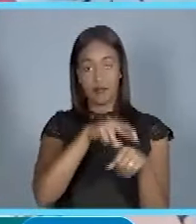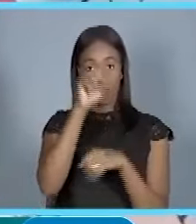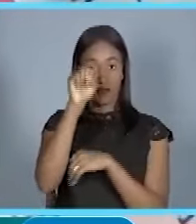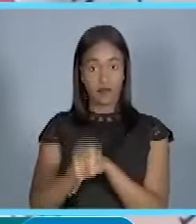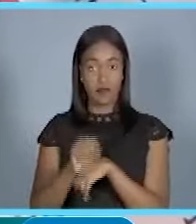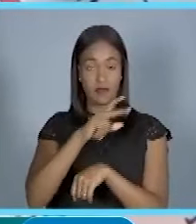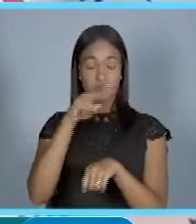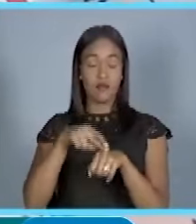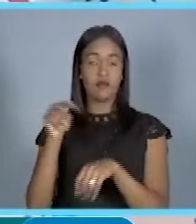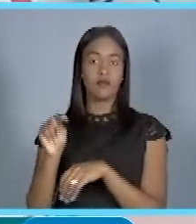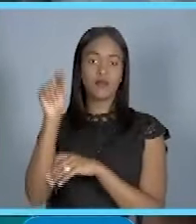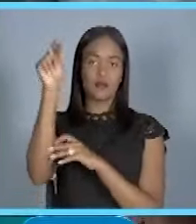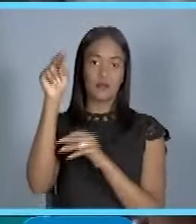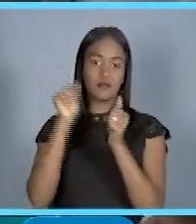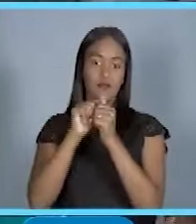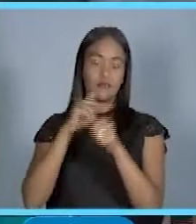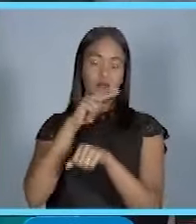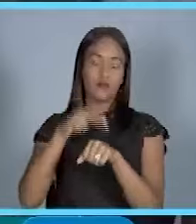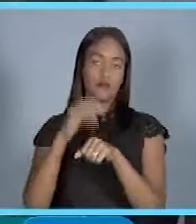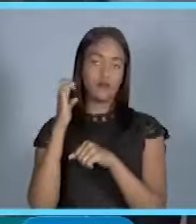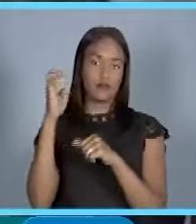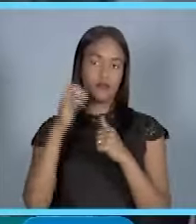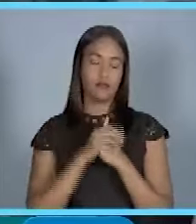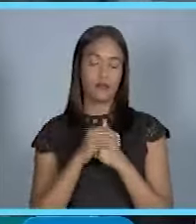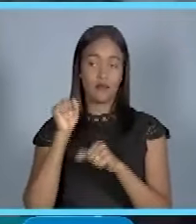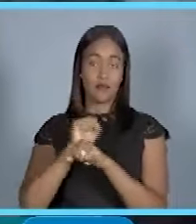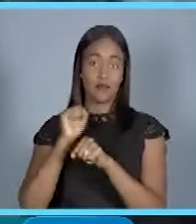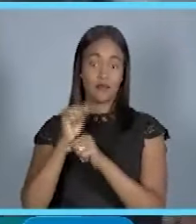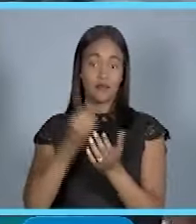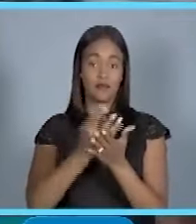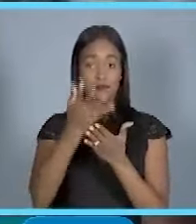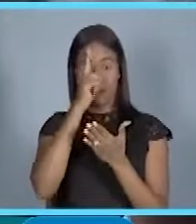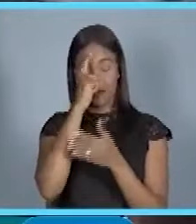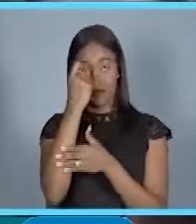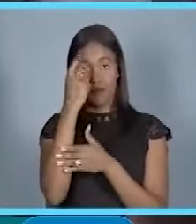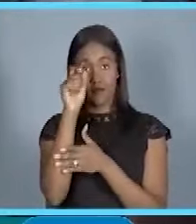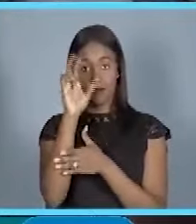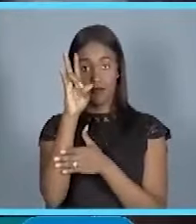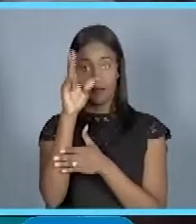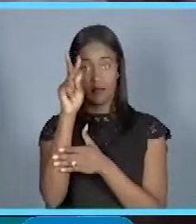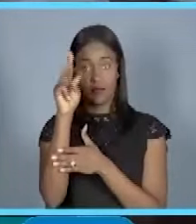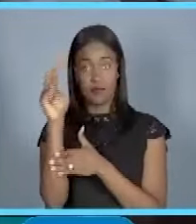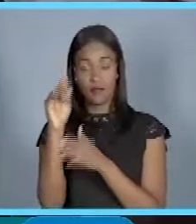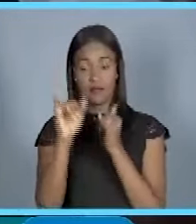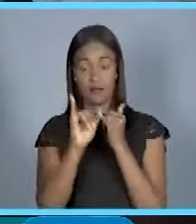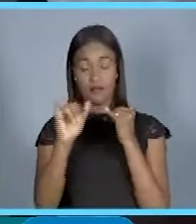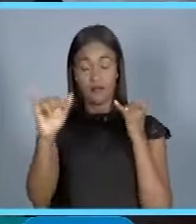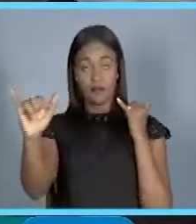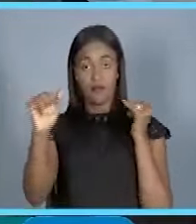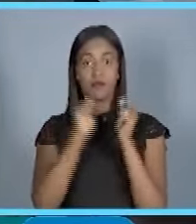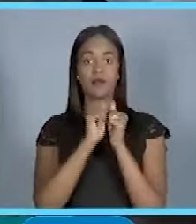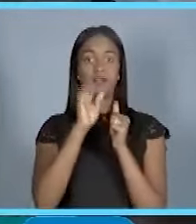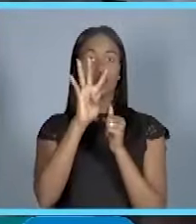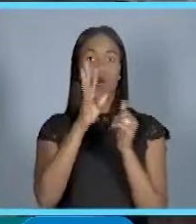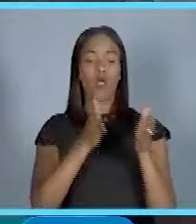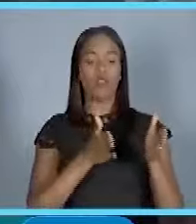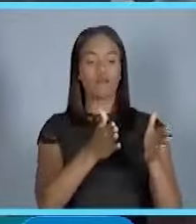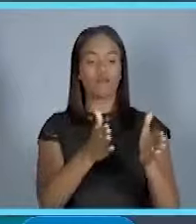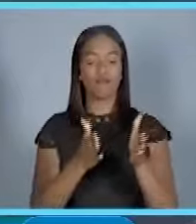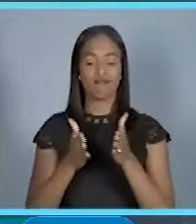el norte y el este. La obra tiene una extensión de 11.7 kilómetros de longitud con 4 carriles